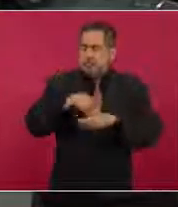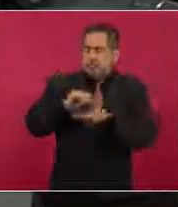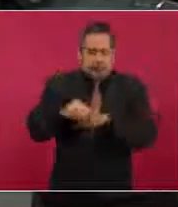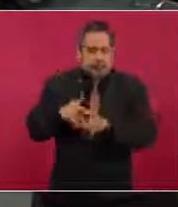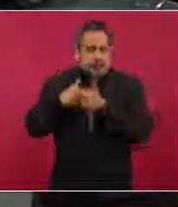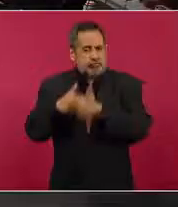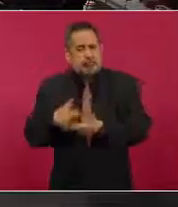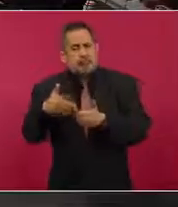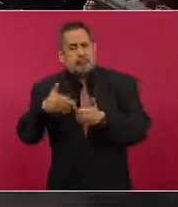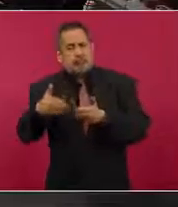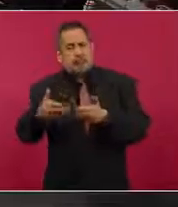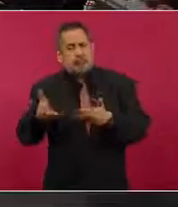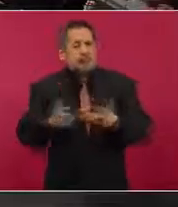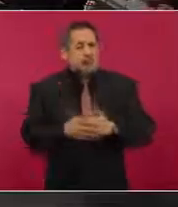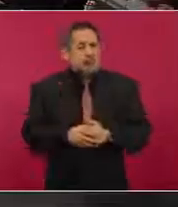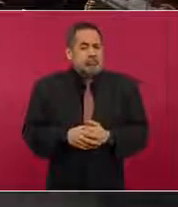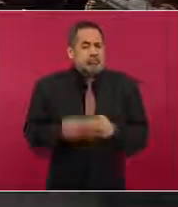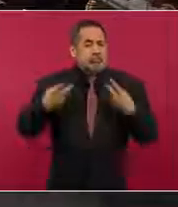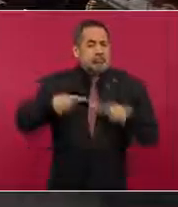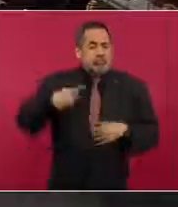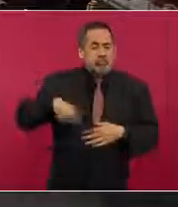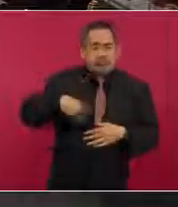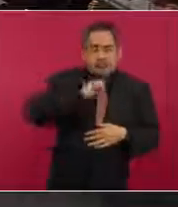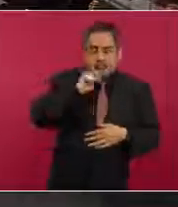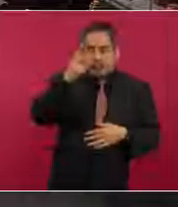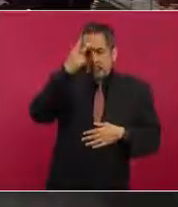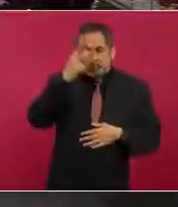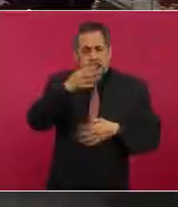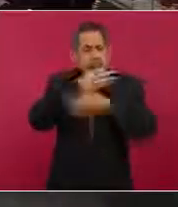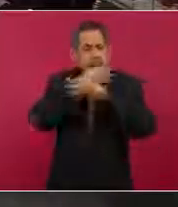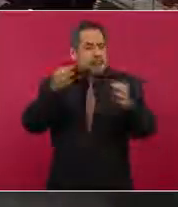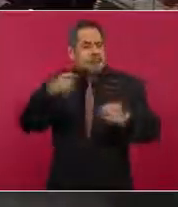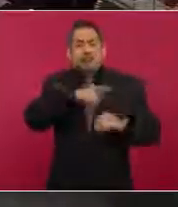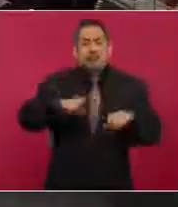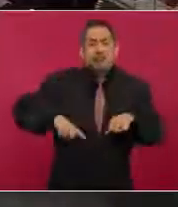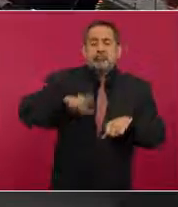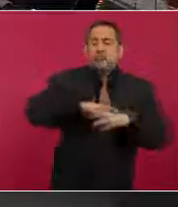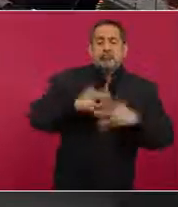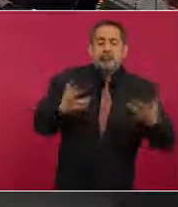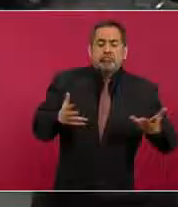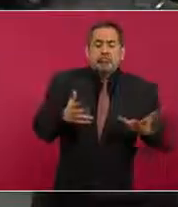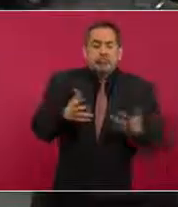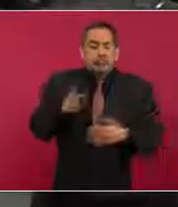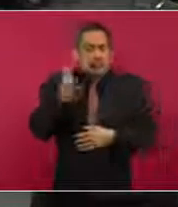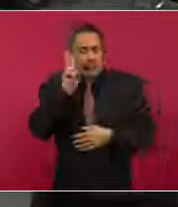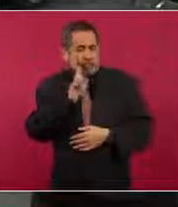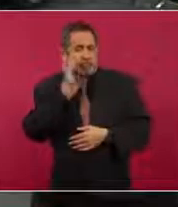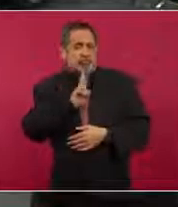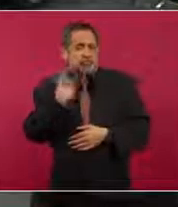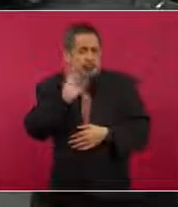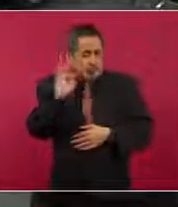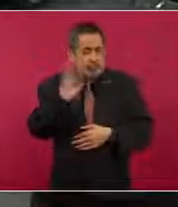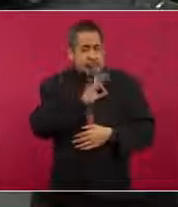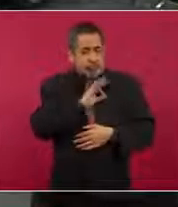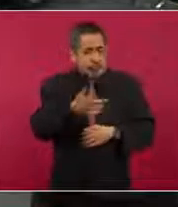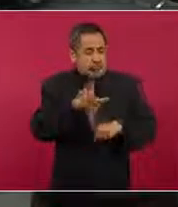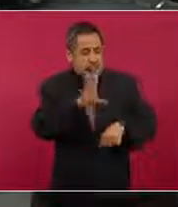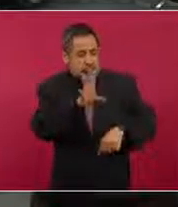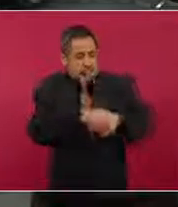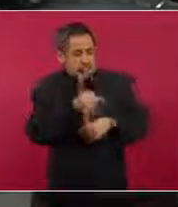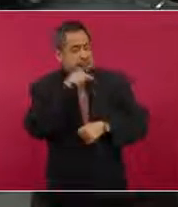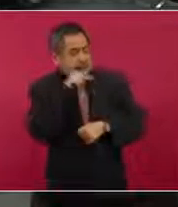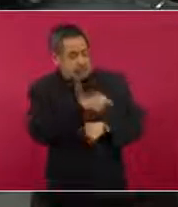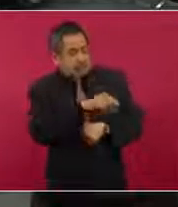continuará. La gente de San Luis Potosí está esperanzada con este anuncio que hizo el gobernador. Preguntarle, ¿habrá la posibilidad de que sí se